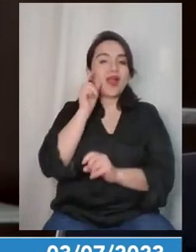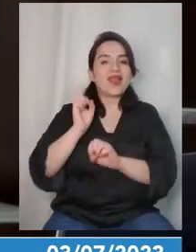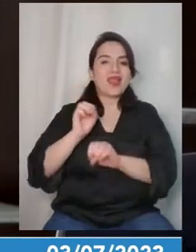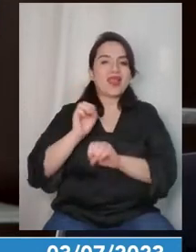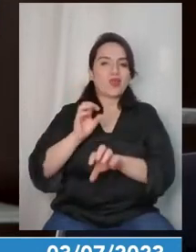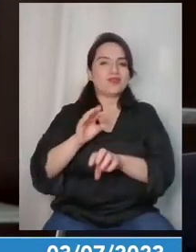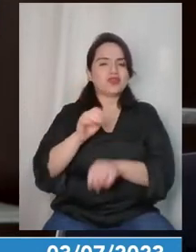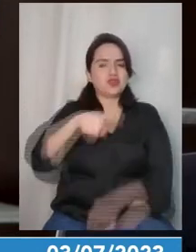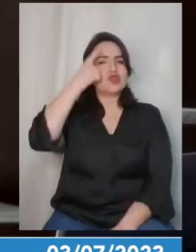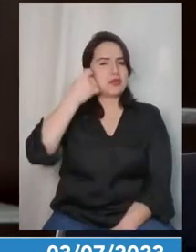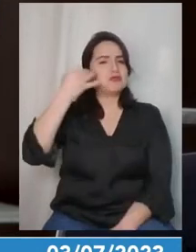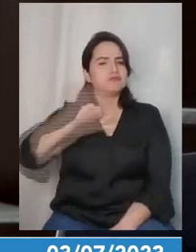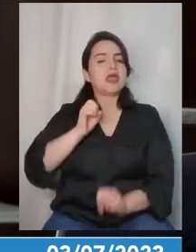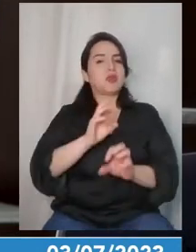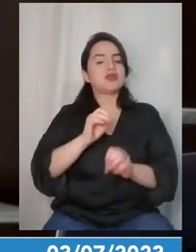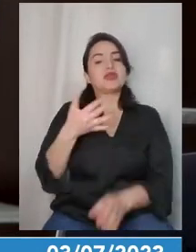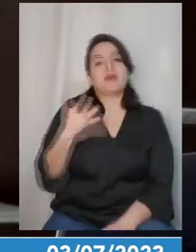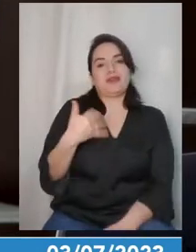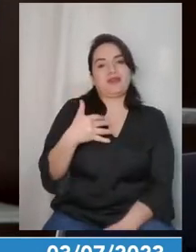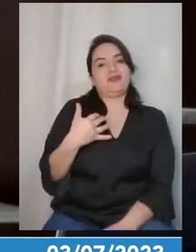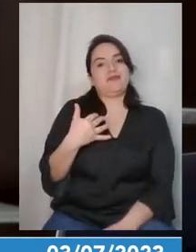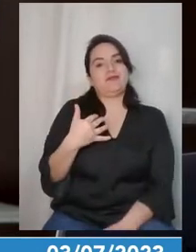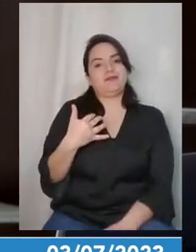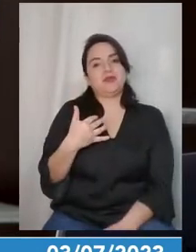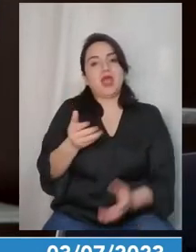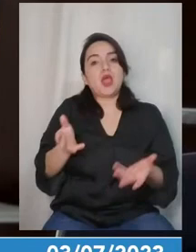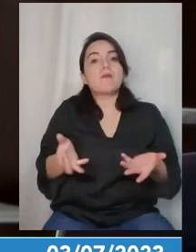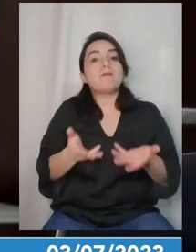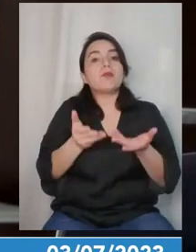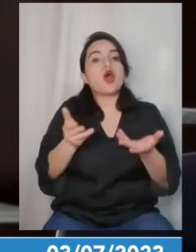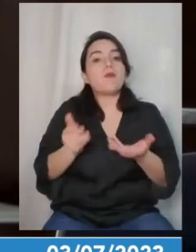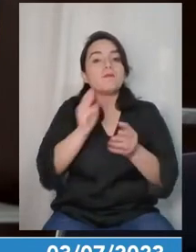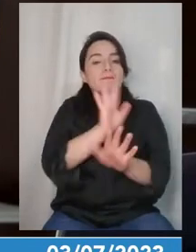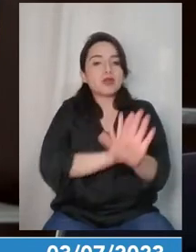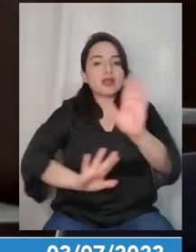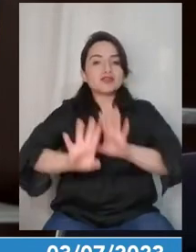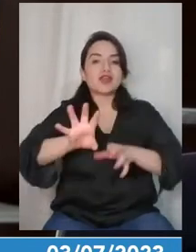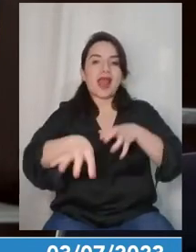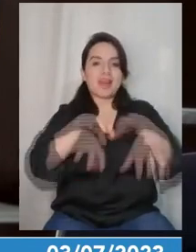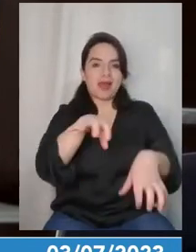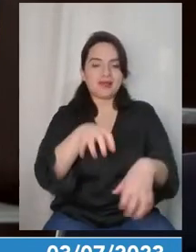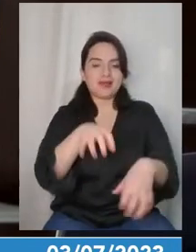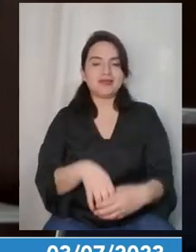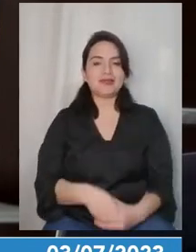poder promover la protección de los animales.